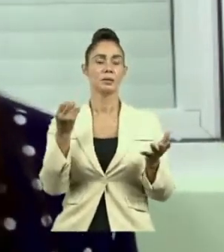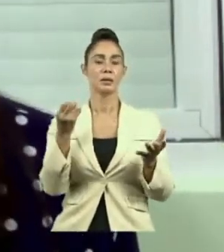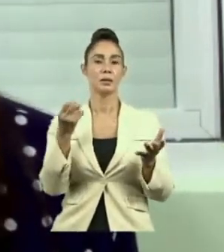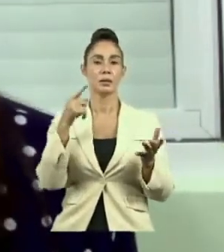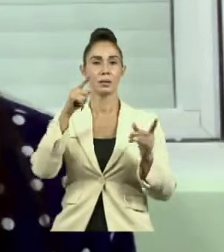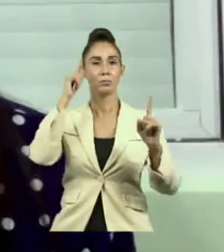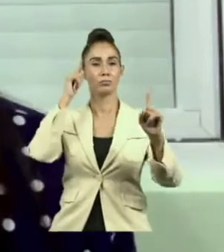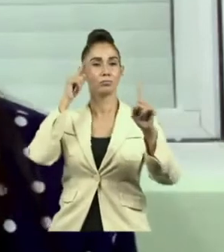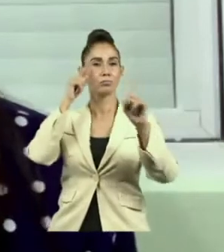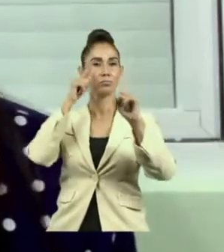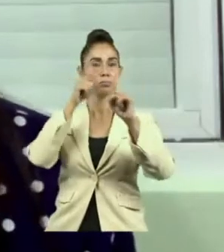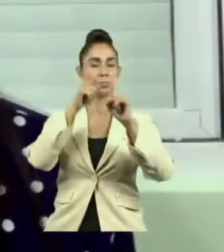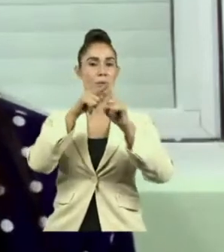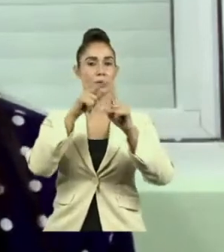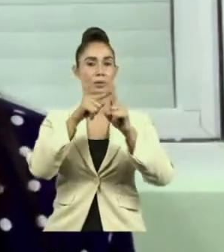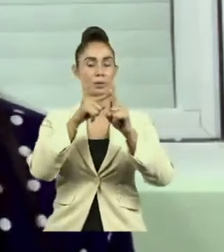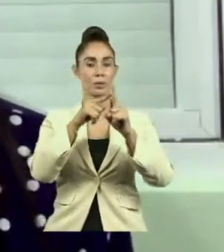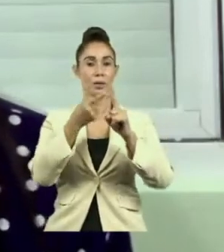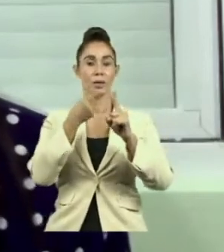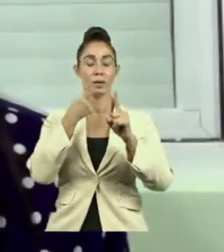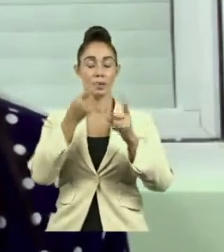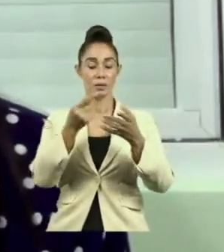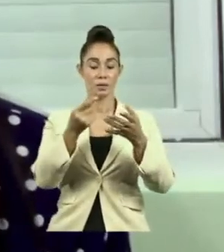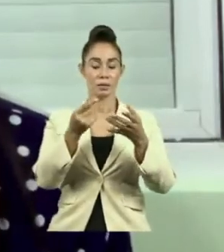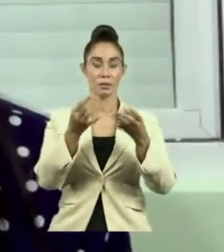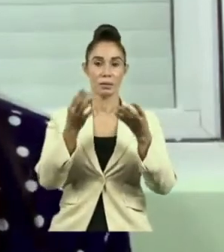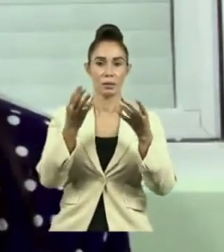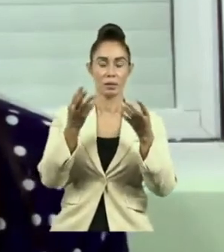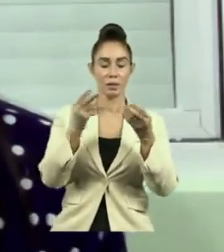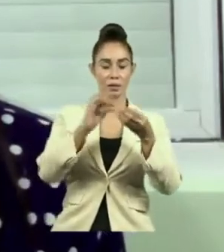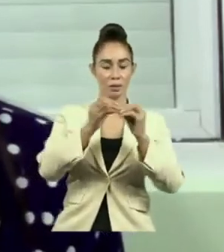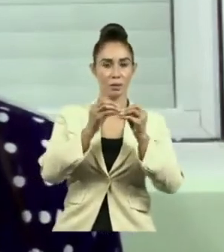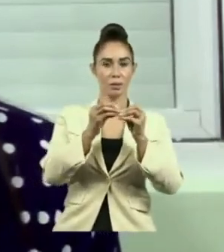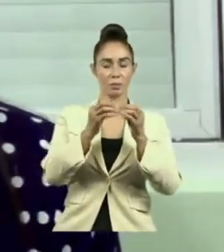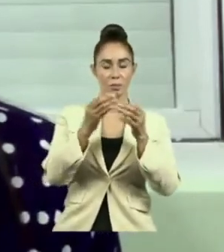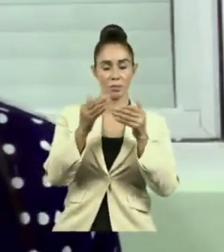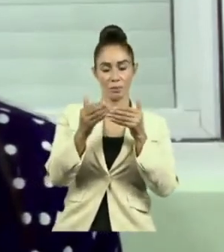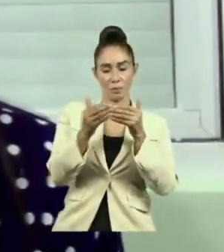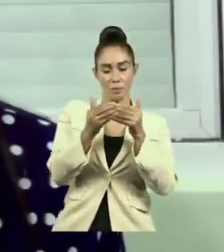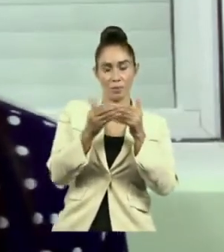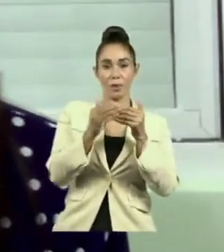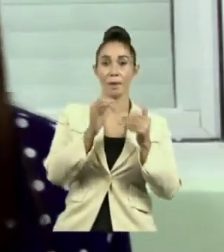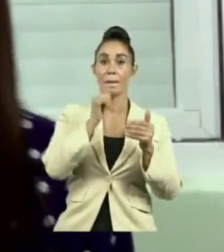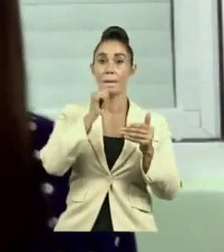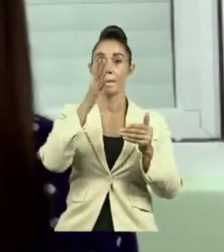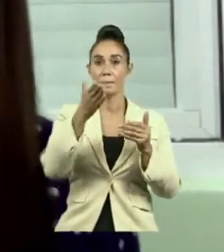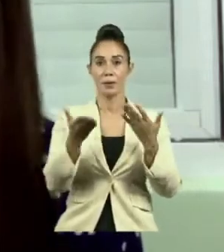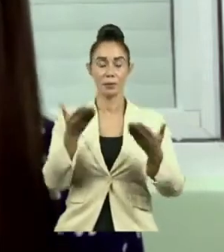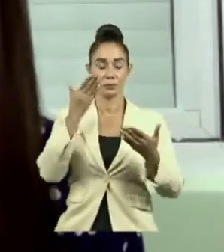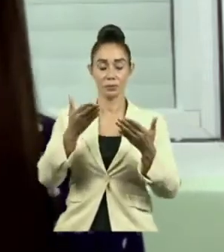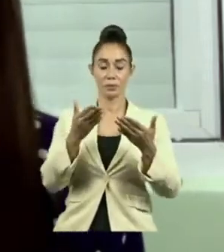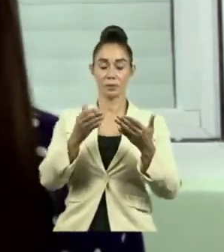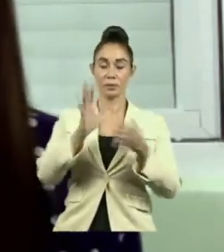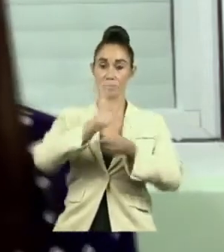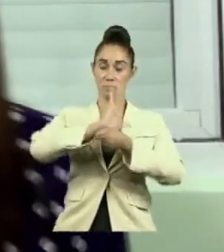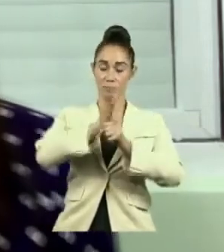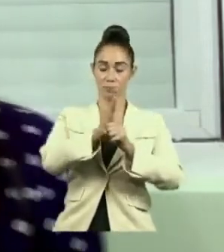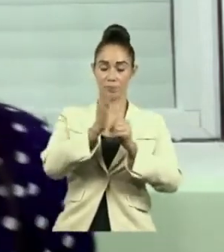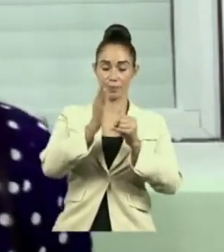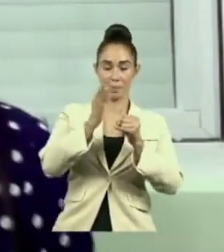proyecciones indican que nos estamos acercando al pico de la enfermedad en mayo para luego bajar en julio